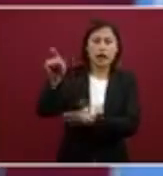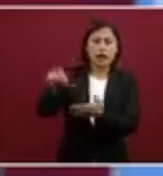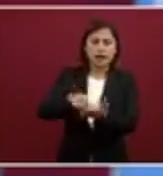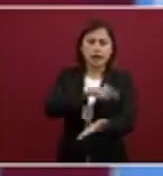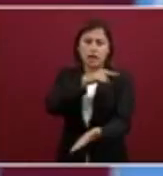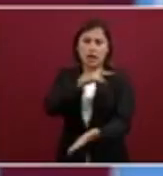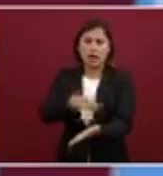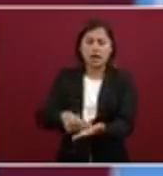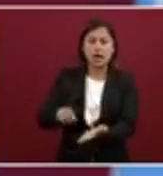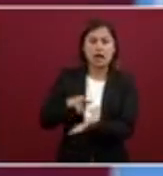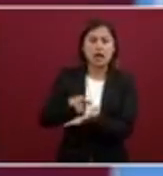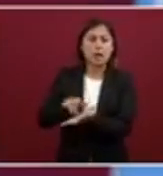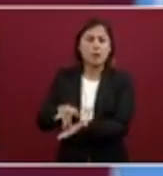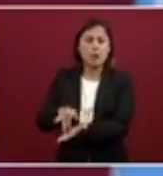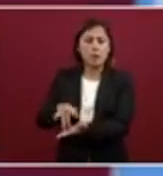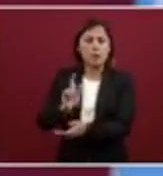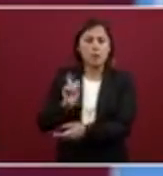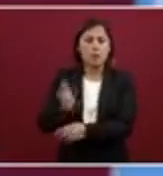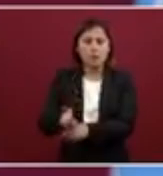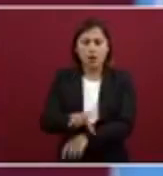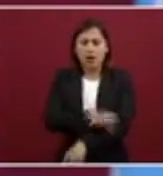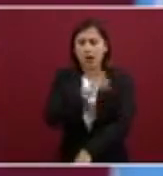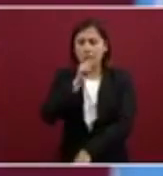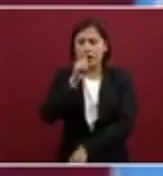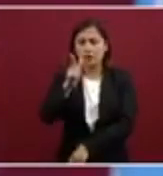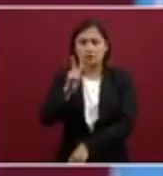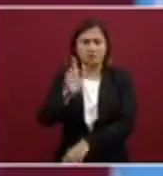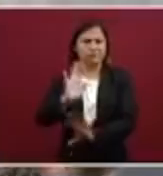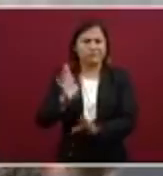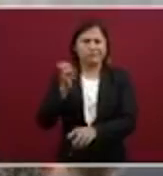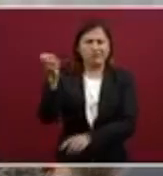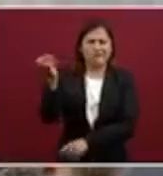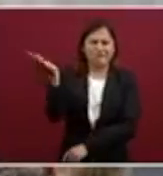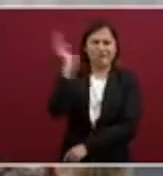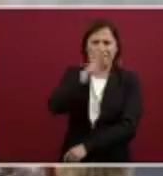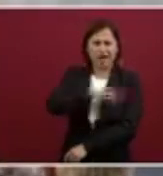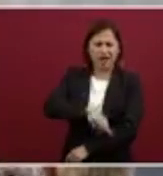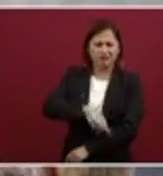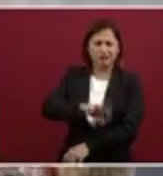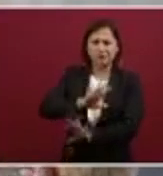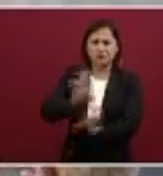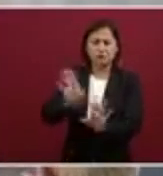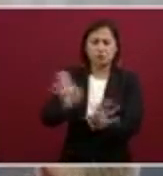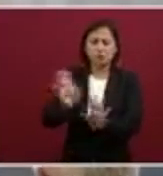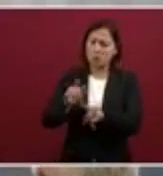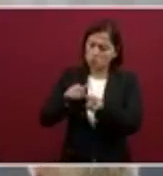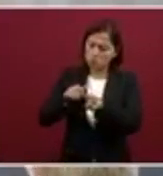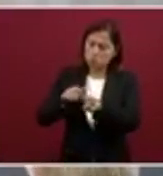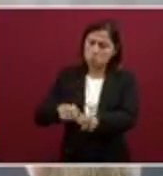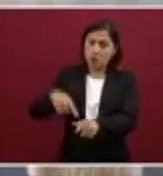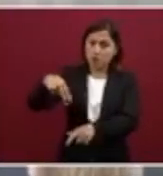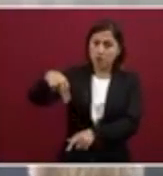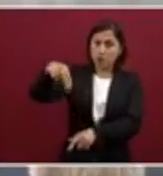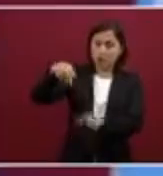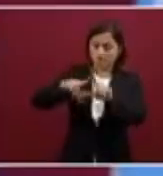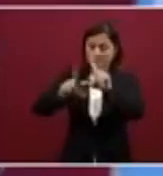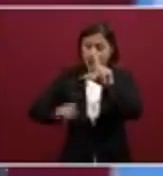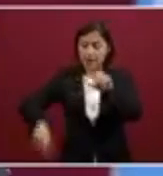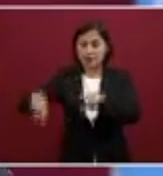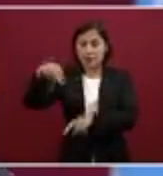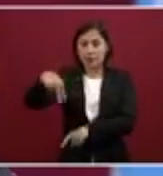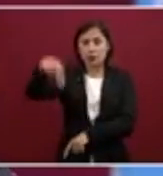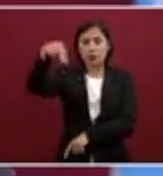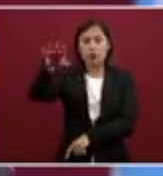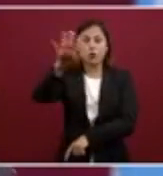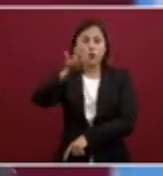falso, se mantiene para Baja California, para Sonora, para el norte del país. Aprovechando de que nos